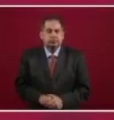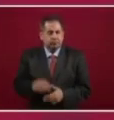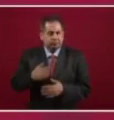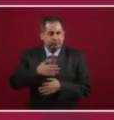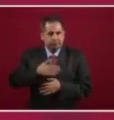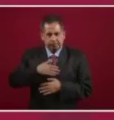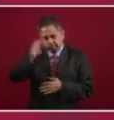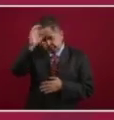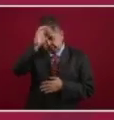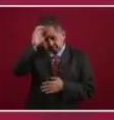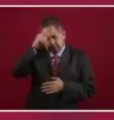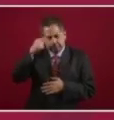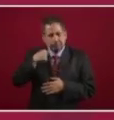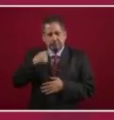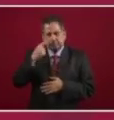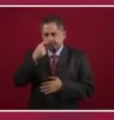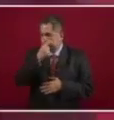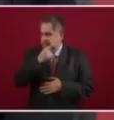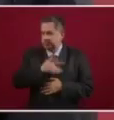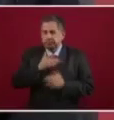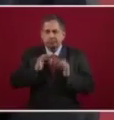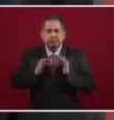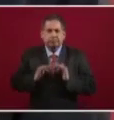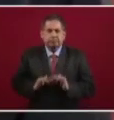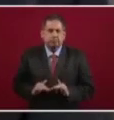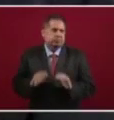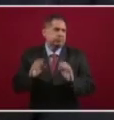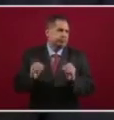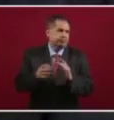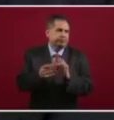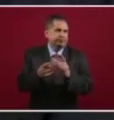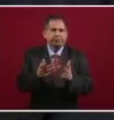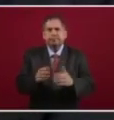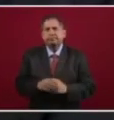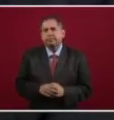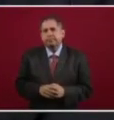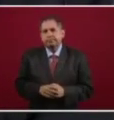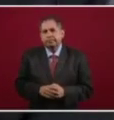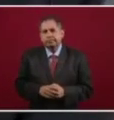conciencia tranquila, o lo digo de otra manera.